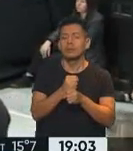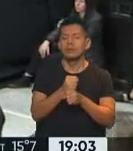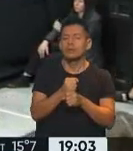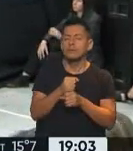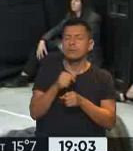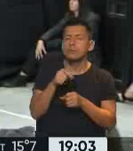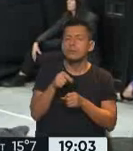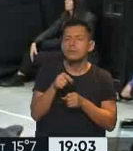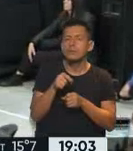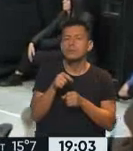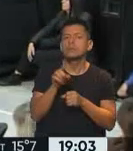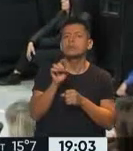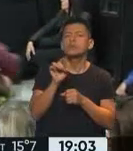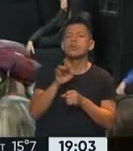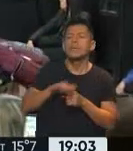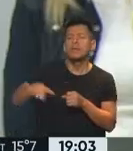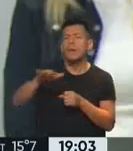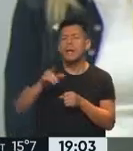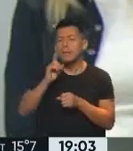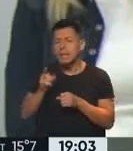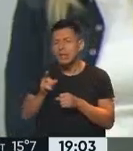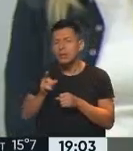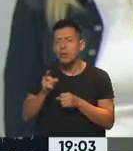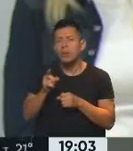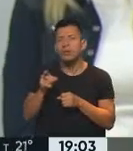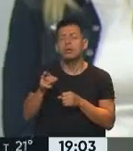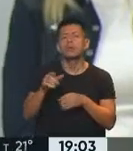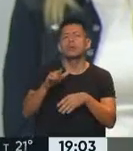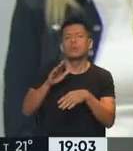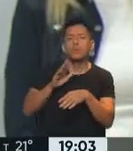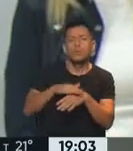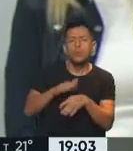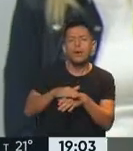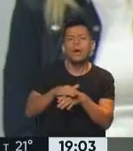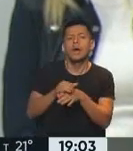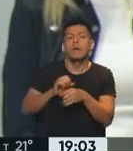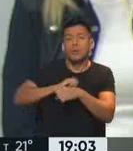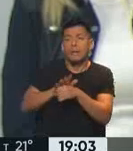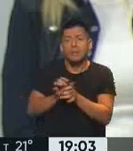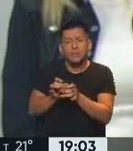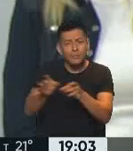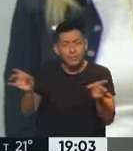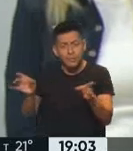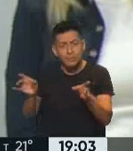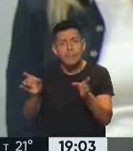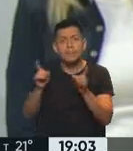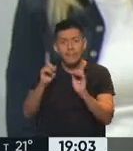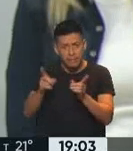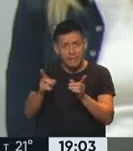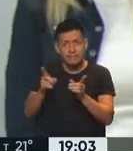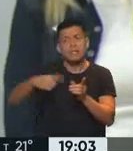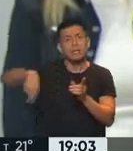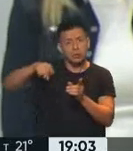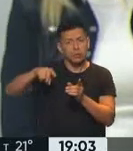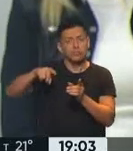en los lugares donde se corría peligro producto de la enfermedad, sino también cediendo parte de sus